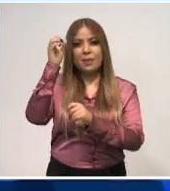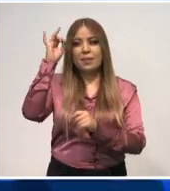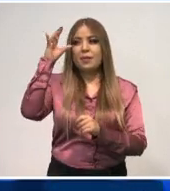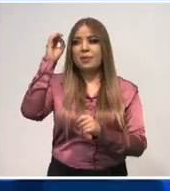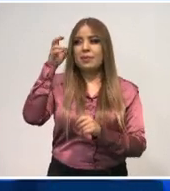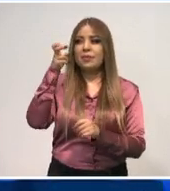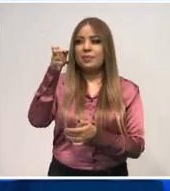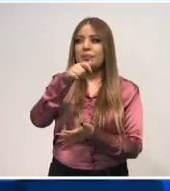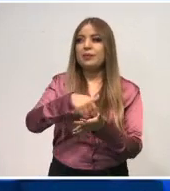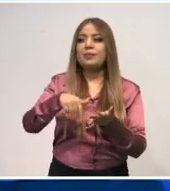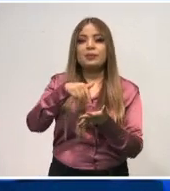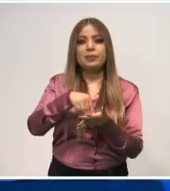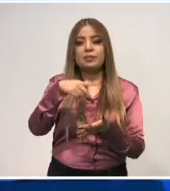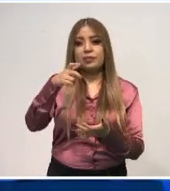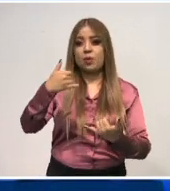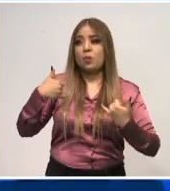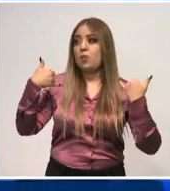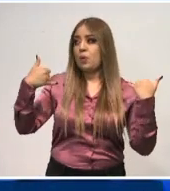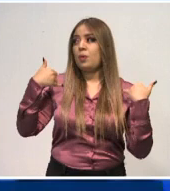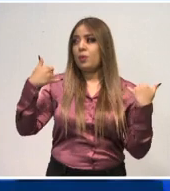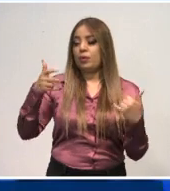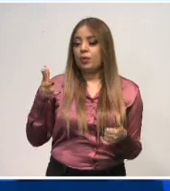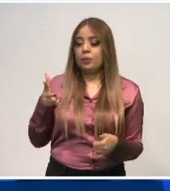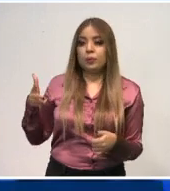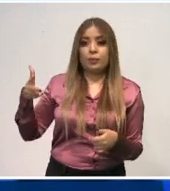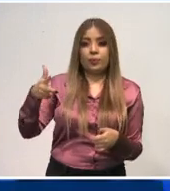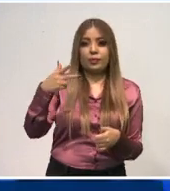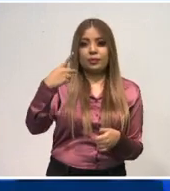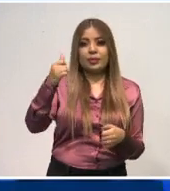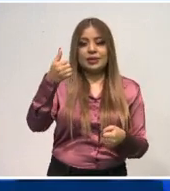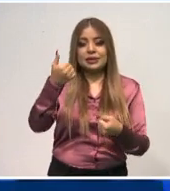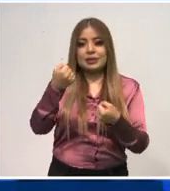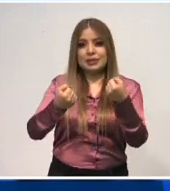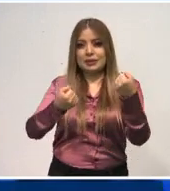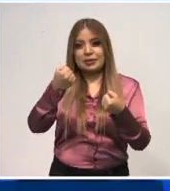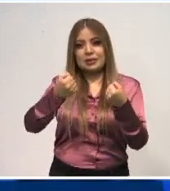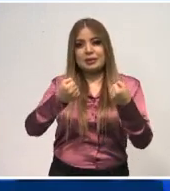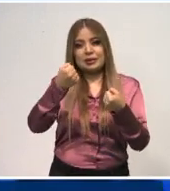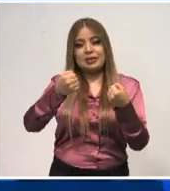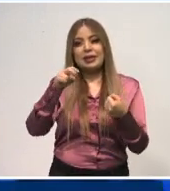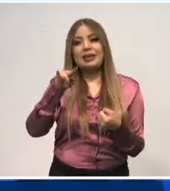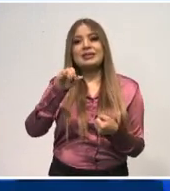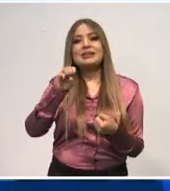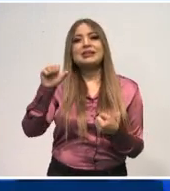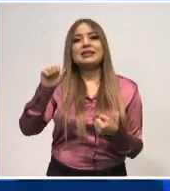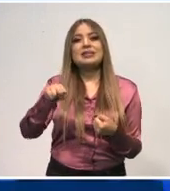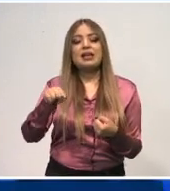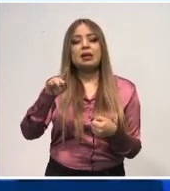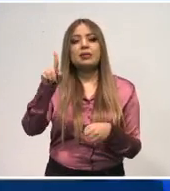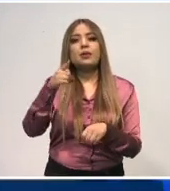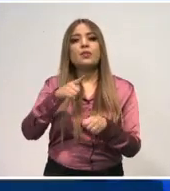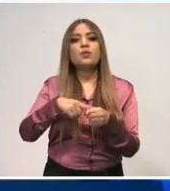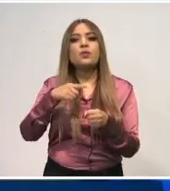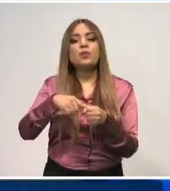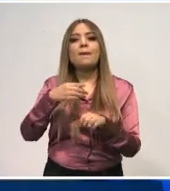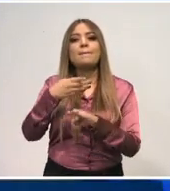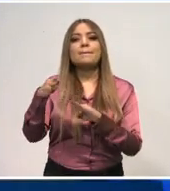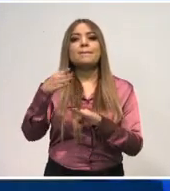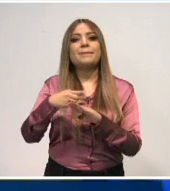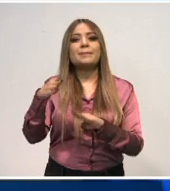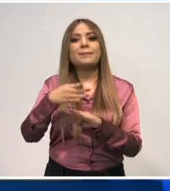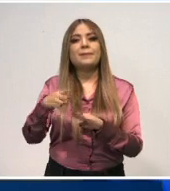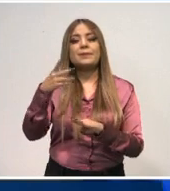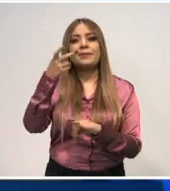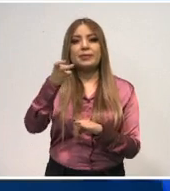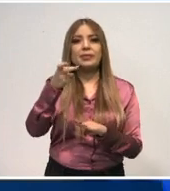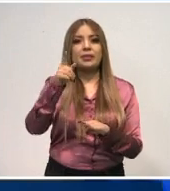pues las jóvenes que circulaban en este vehículo tipo Nissan en color blanco, pues se